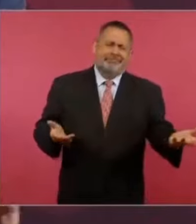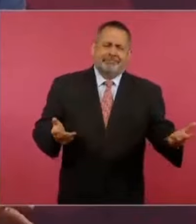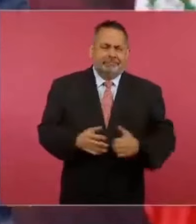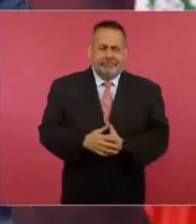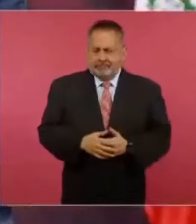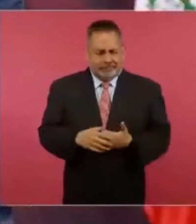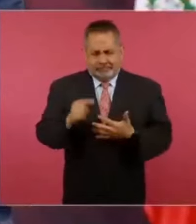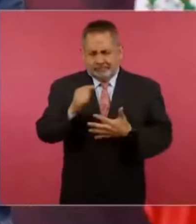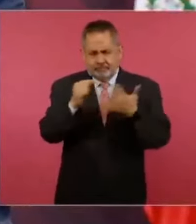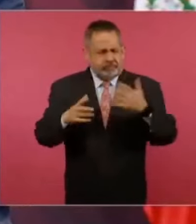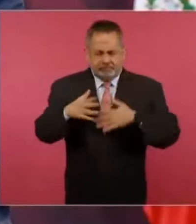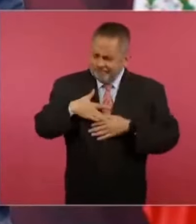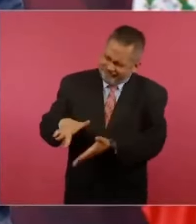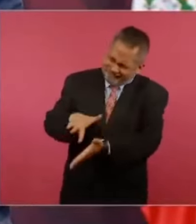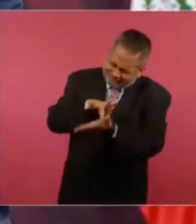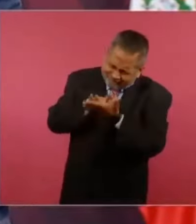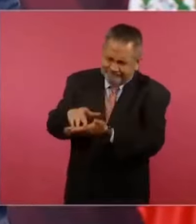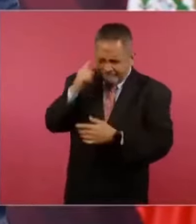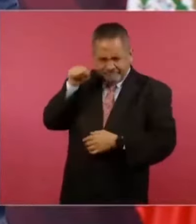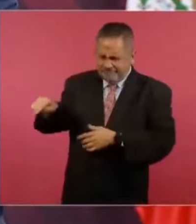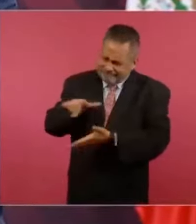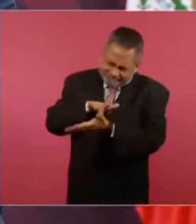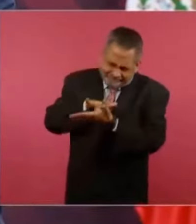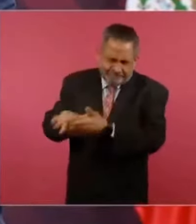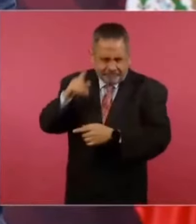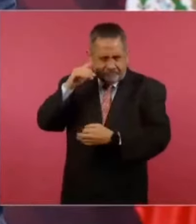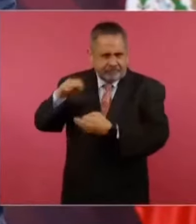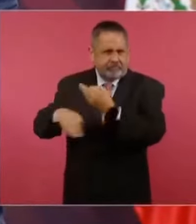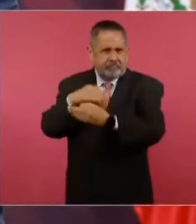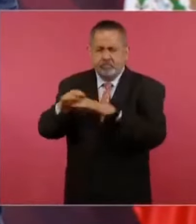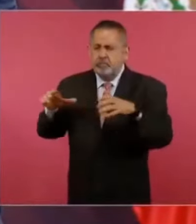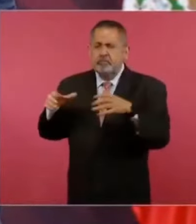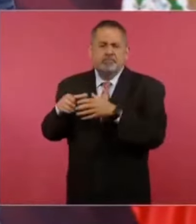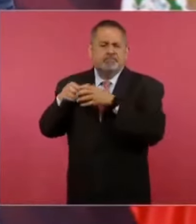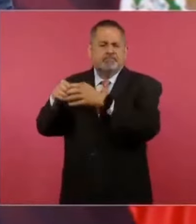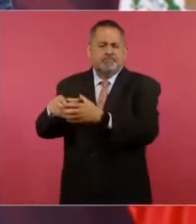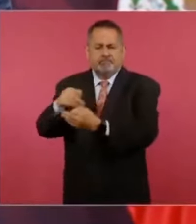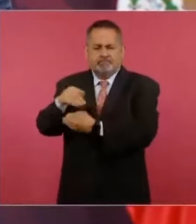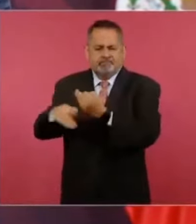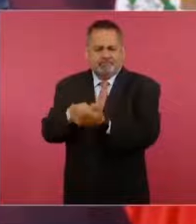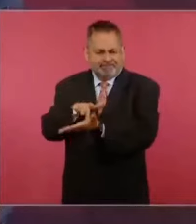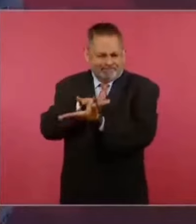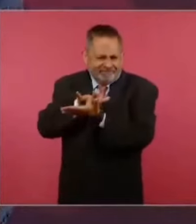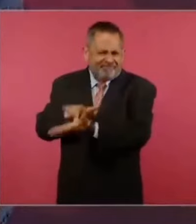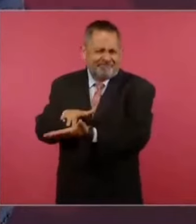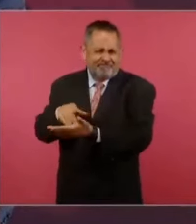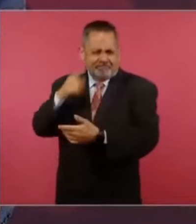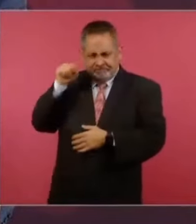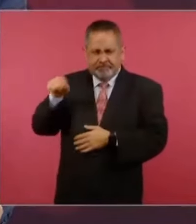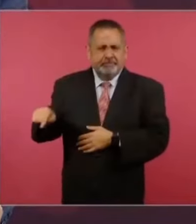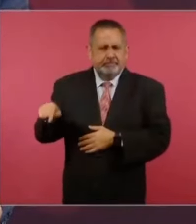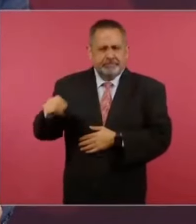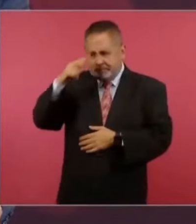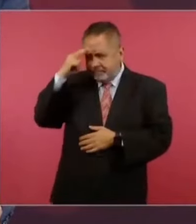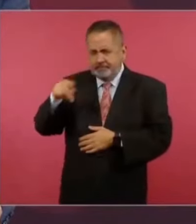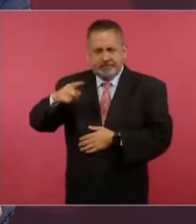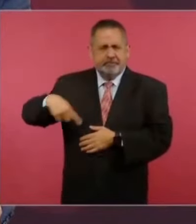todo nuestro apoyo para él, para toda la misión de